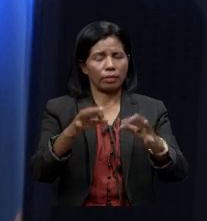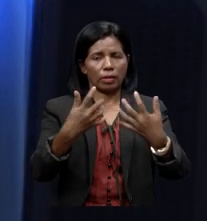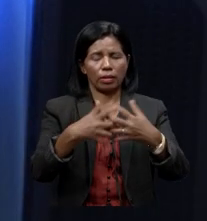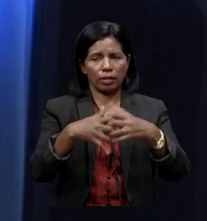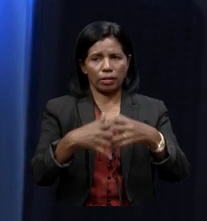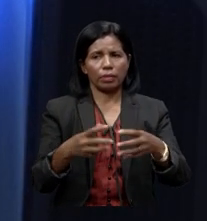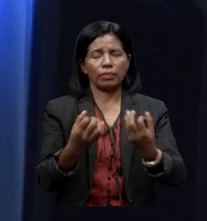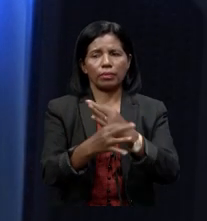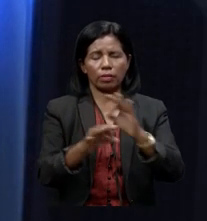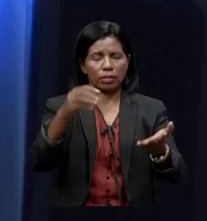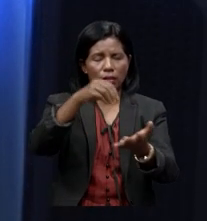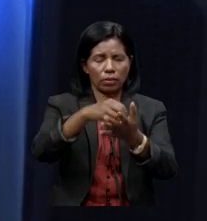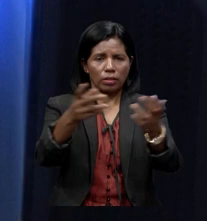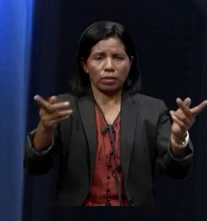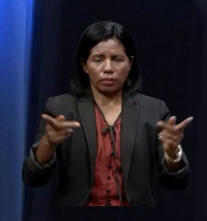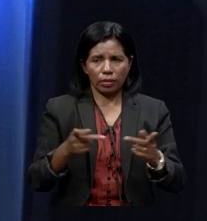ne fatinona.